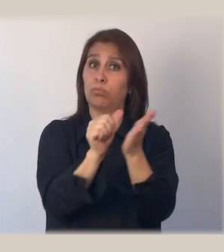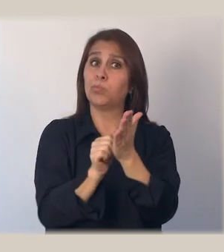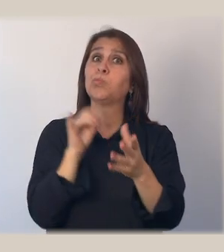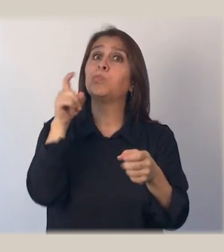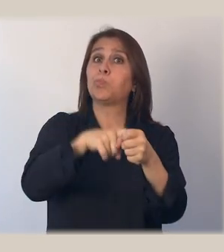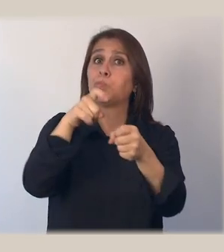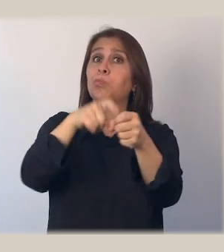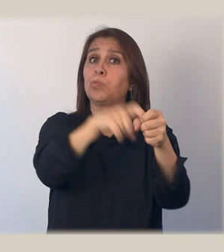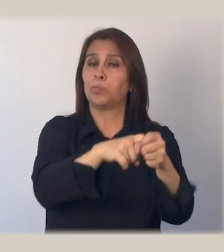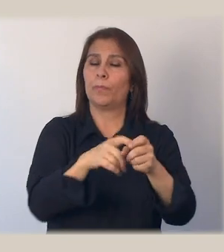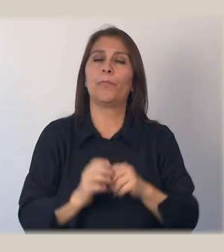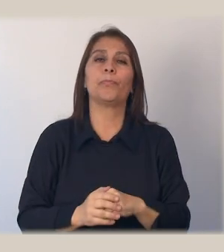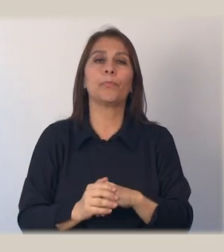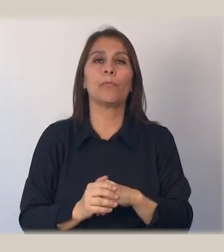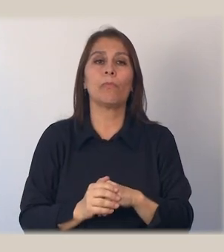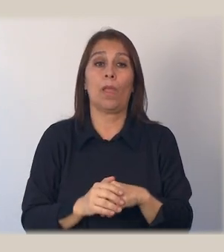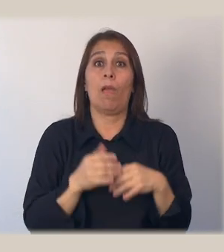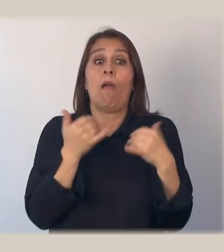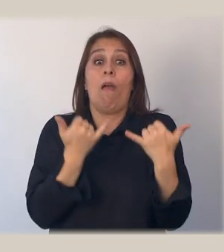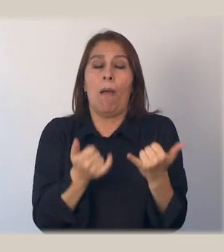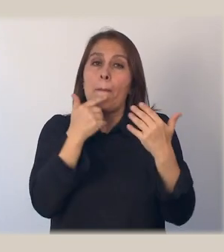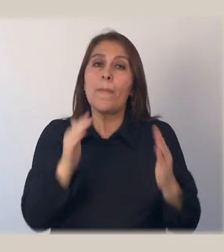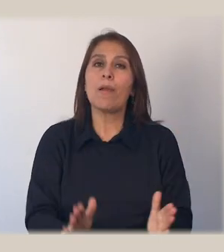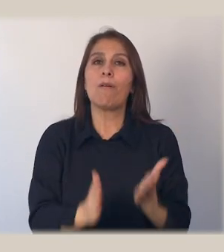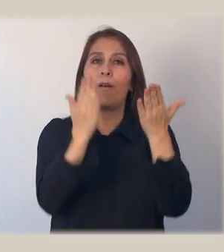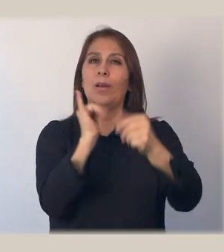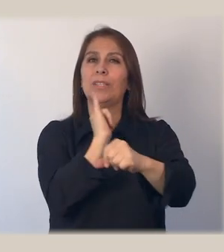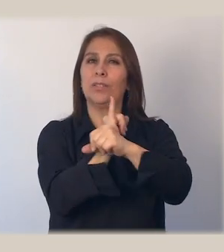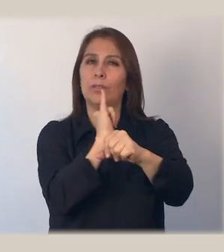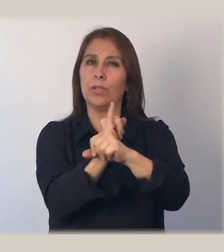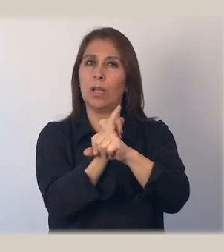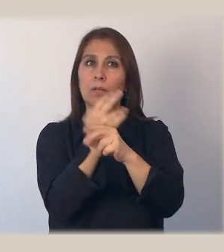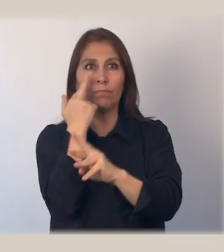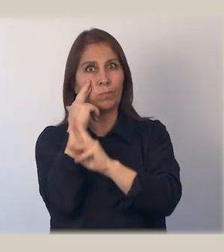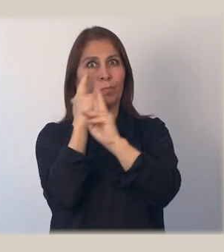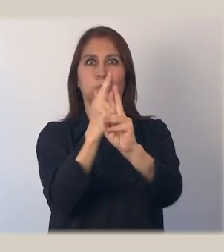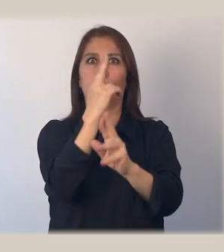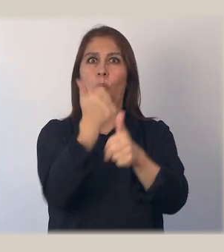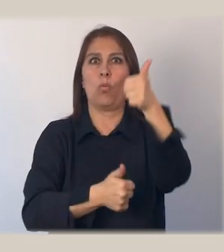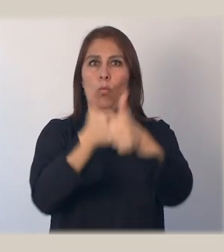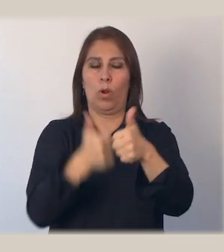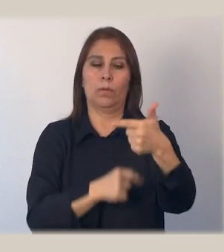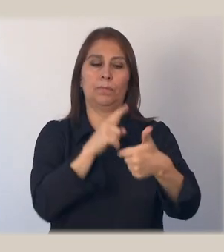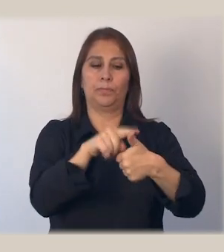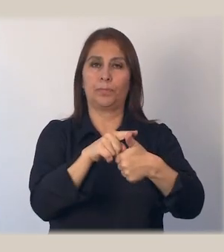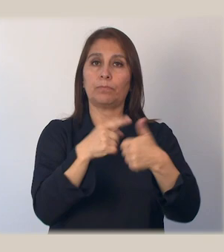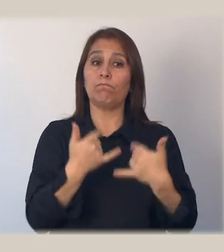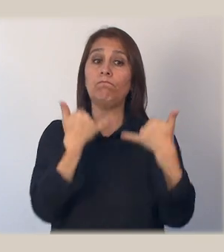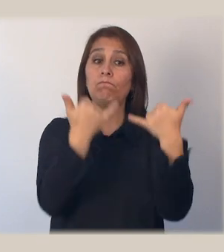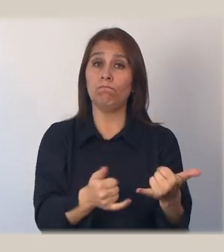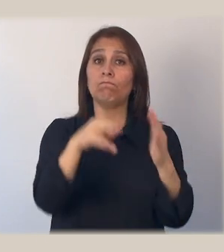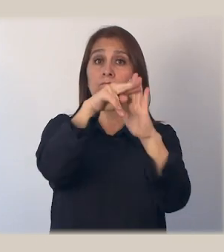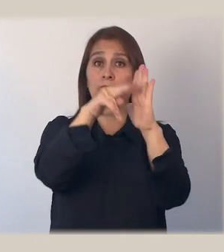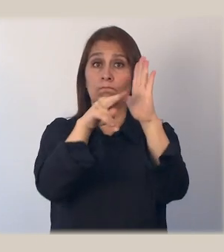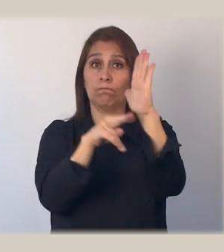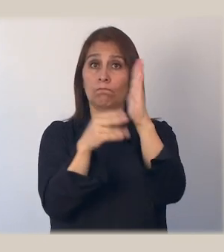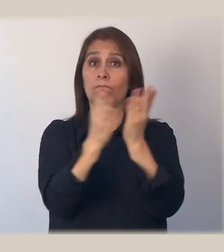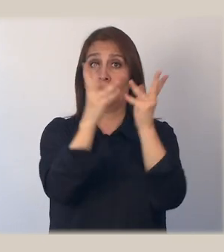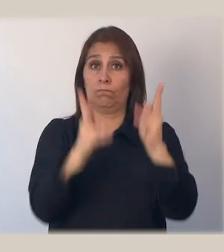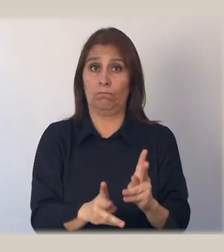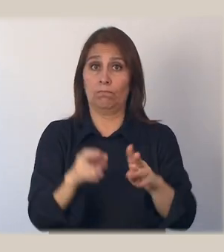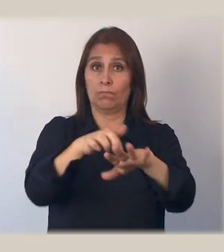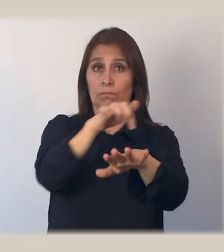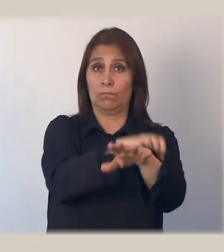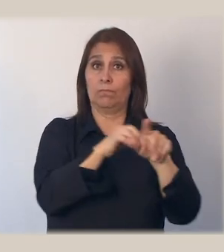programas. Dentro de las acciones previstas en el Plan de Mejoramiento Institucional se destacan la actualización del reglamento estudiantil